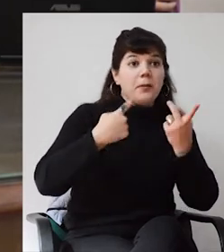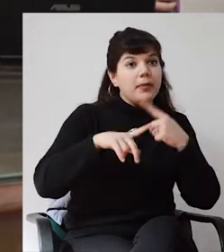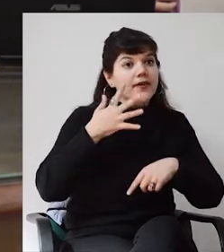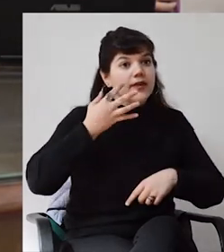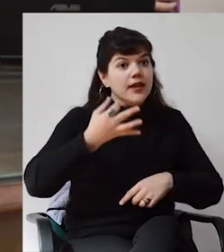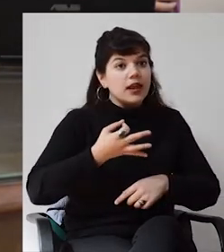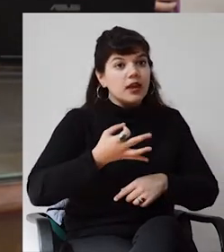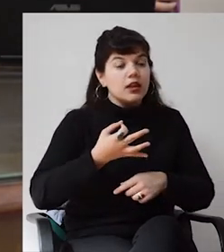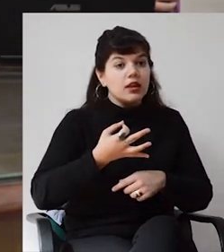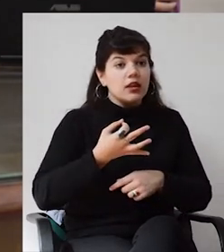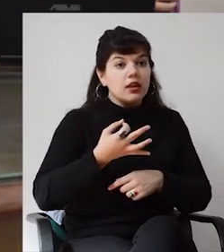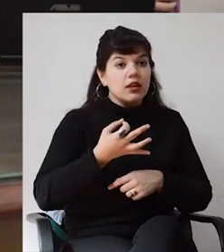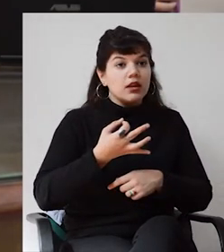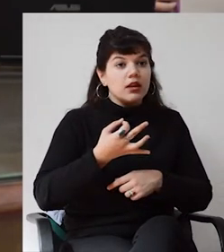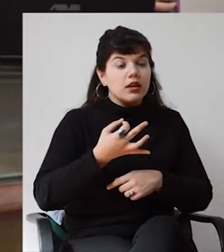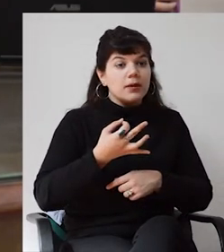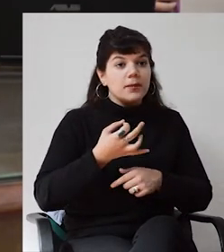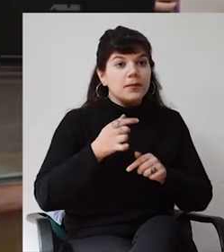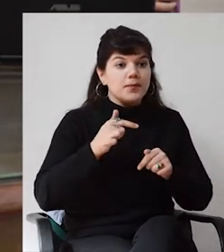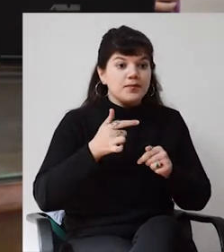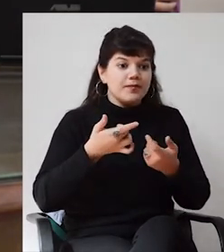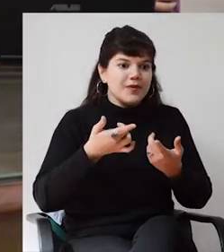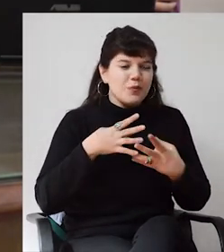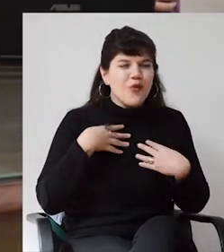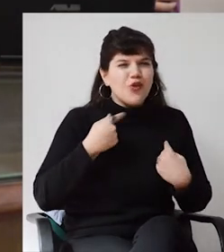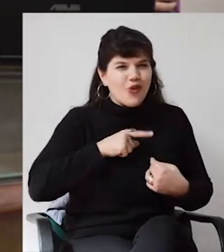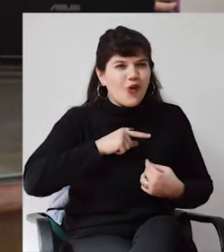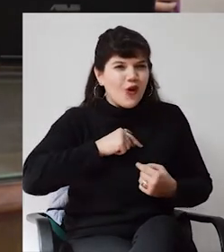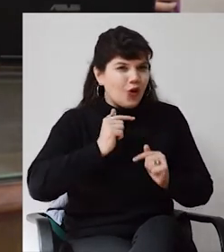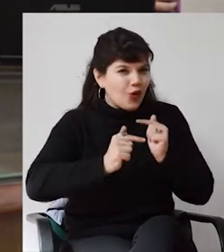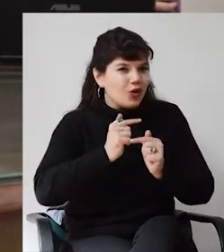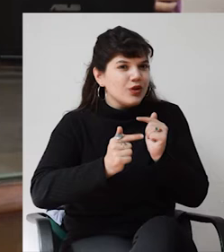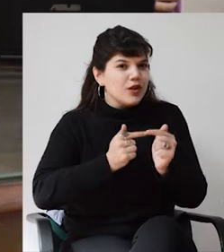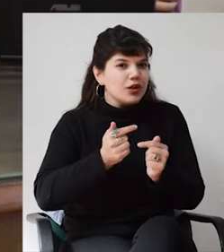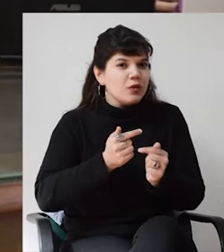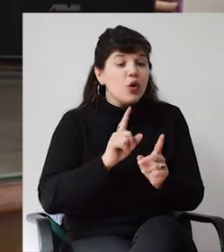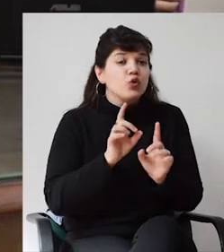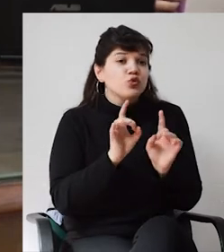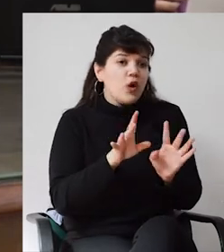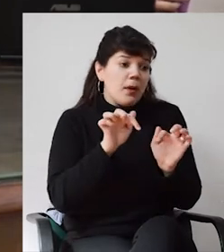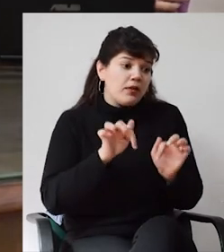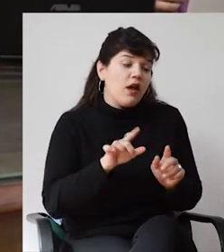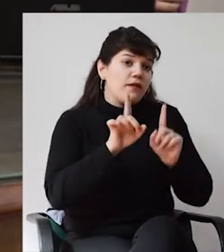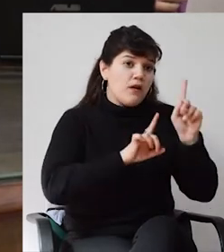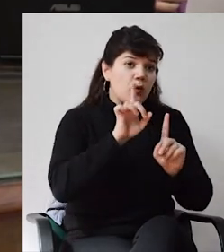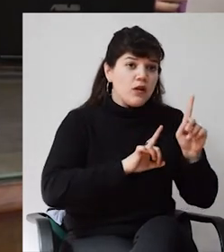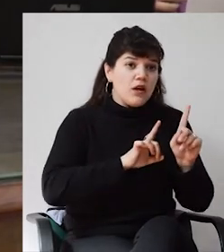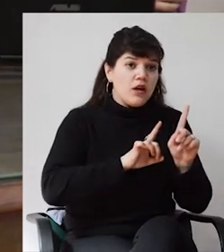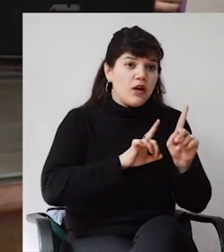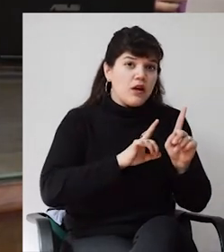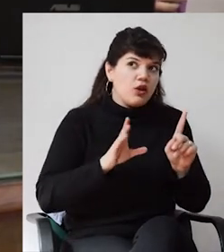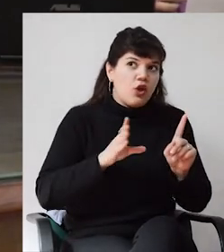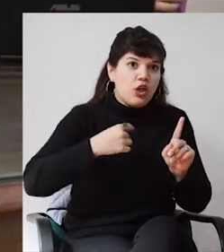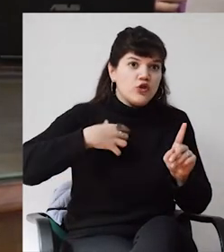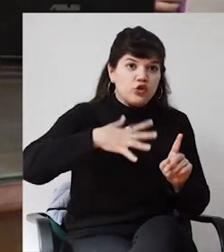esta situación, pero tenemos claramente una herida abierta en el, y no solamente en la Universidad de la República, ¿no?,